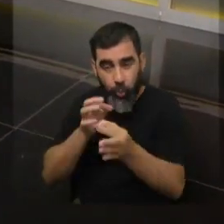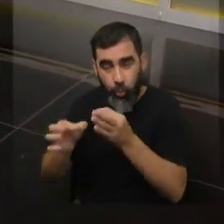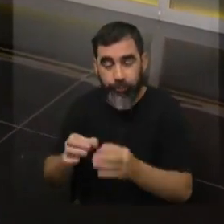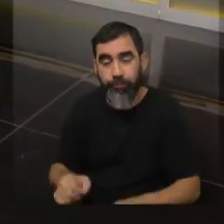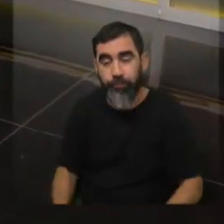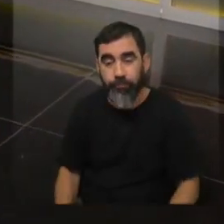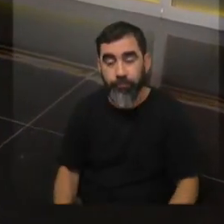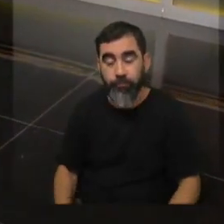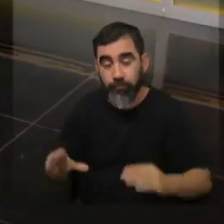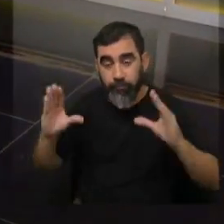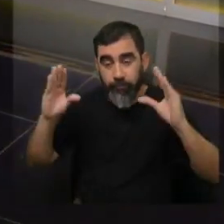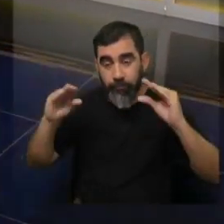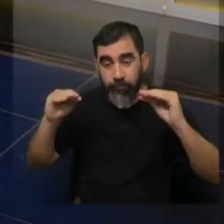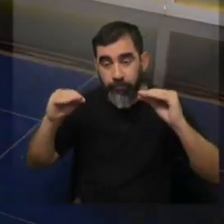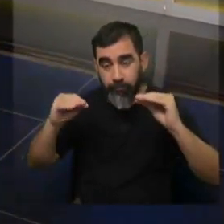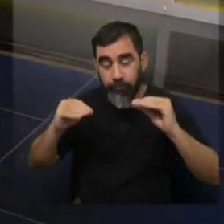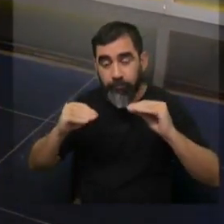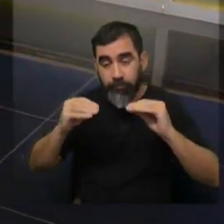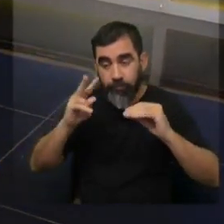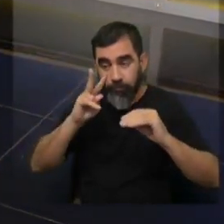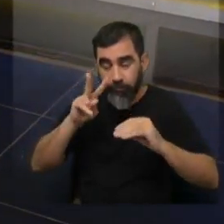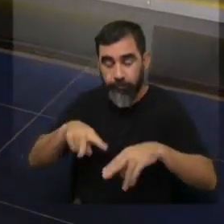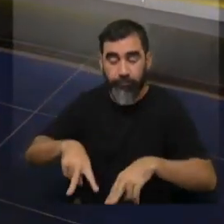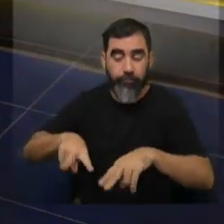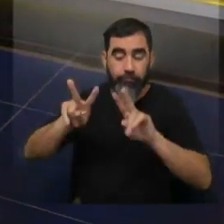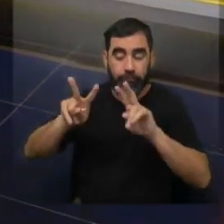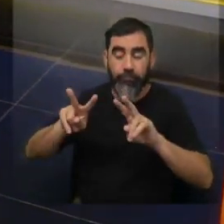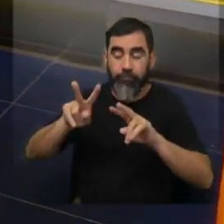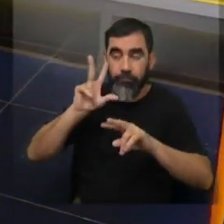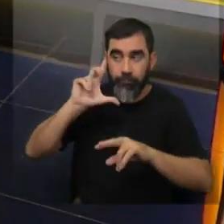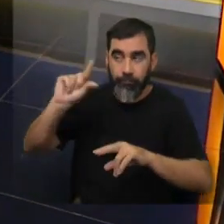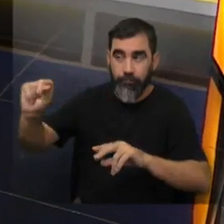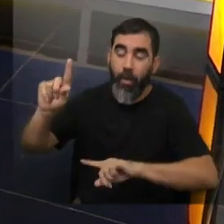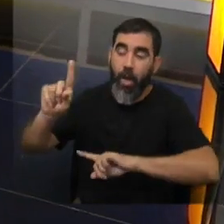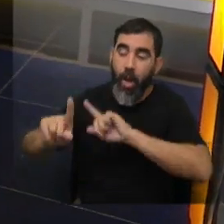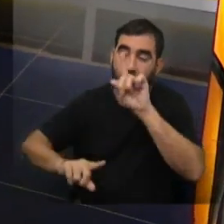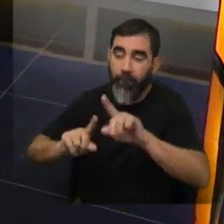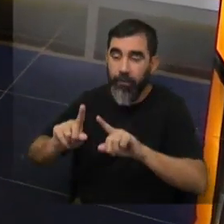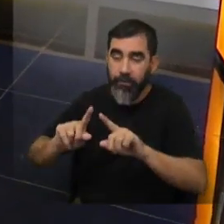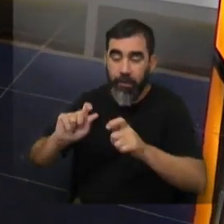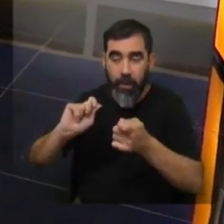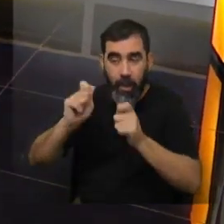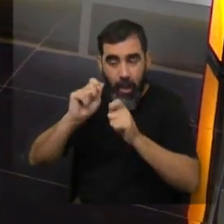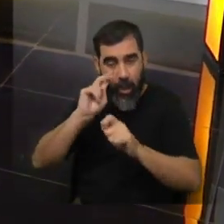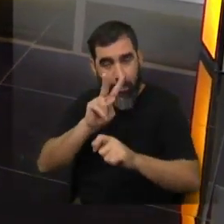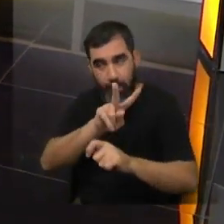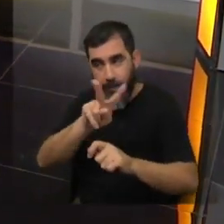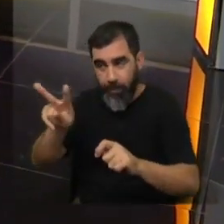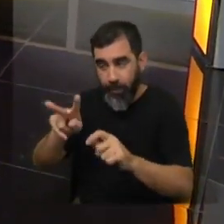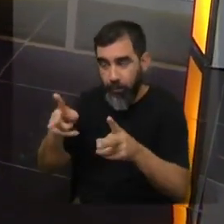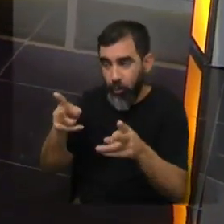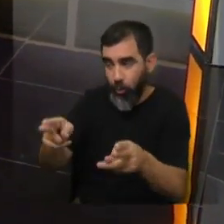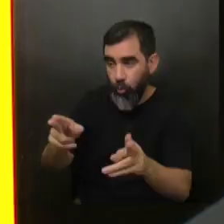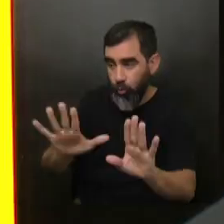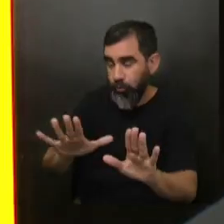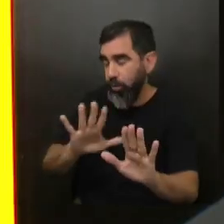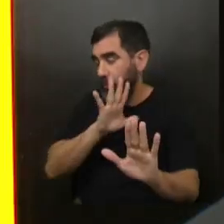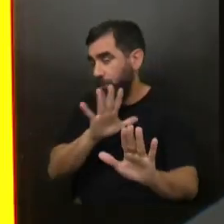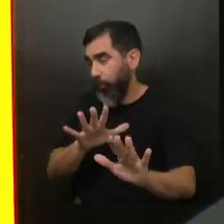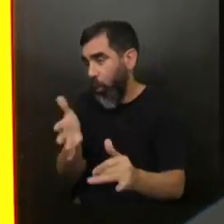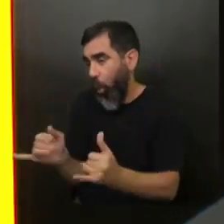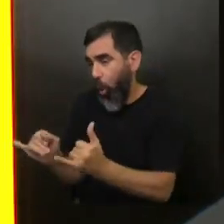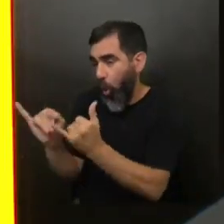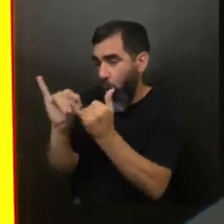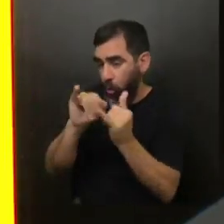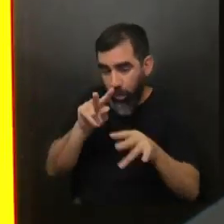bueno, parpadear, sacar la vista de la computadora, mirar lejos de vez en cuando, programarnos cortes pequeños, ¿no? Para no estar todo